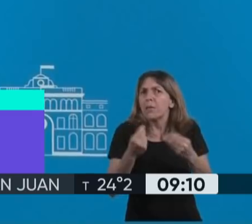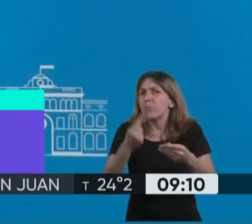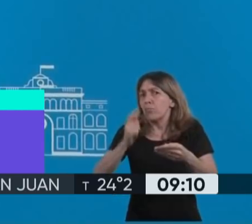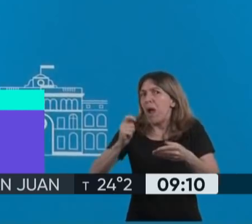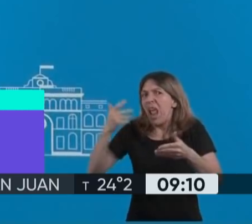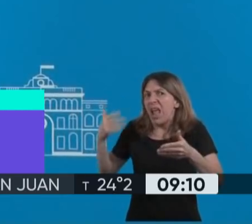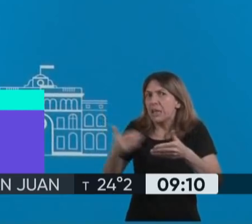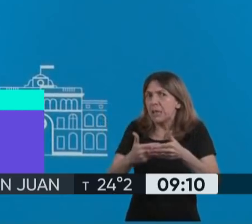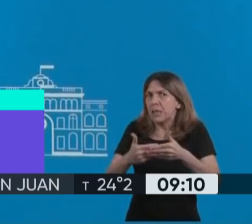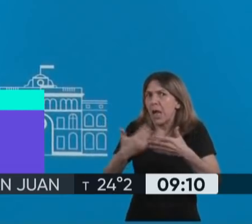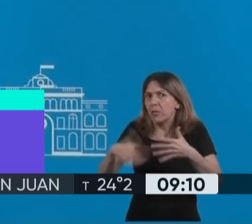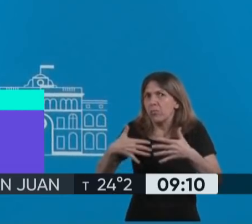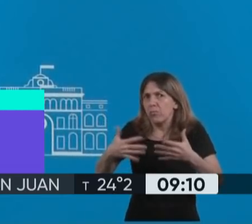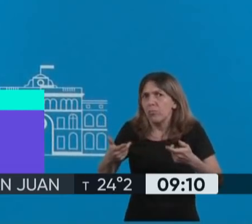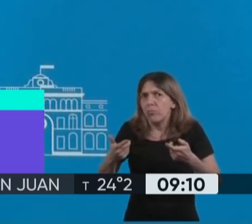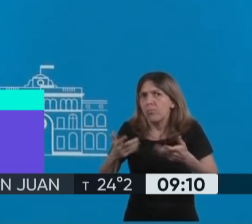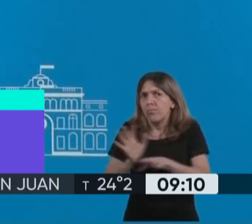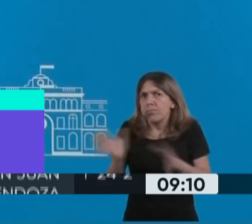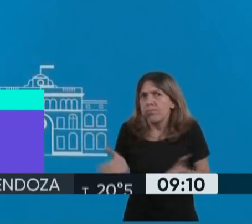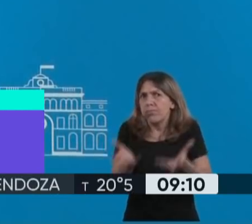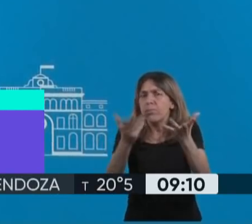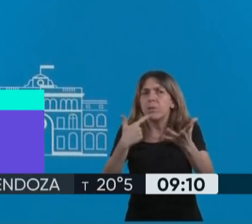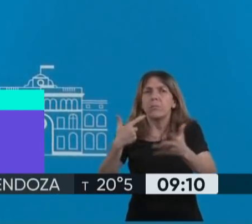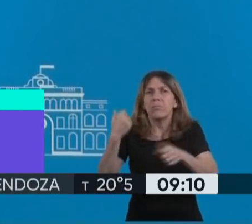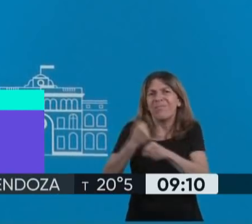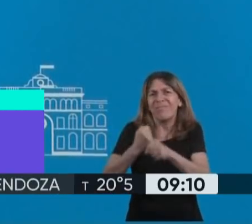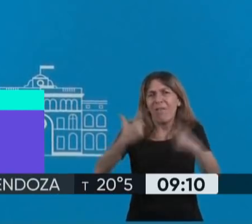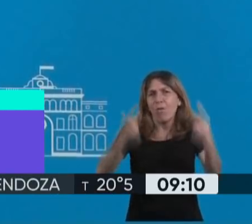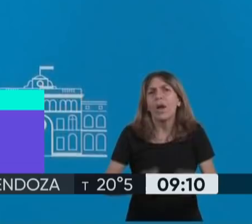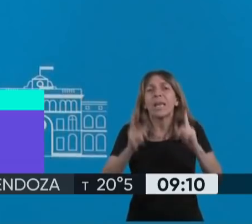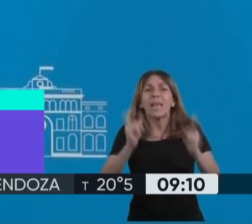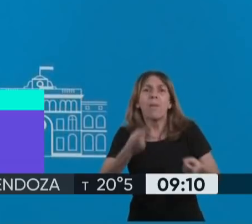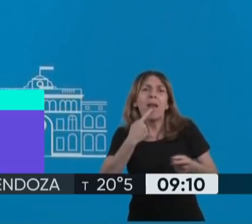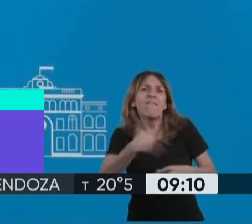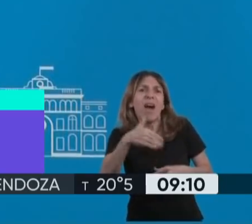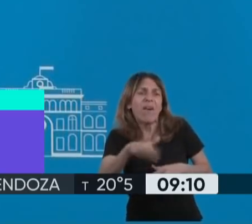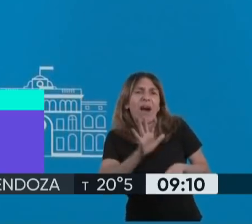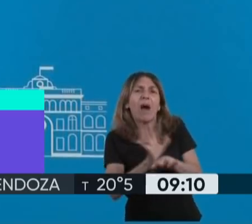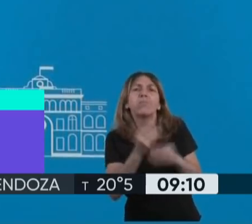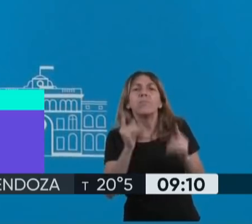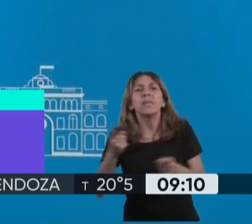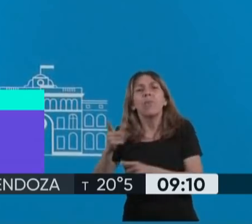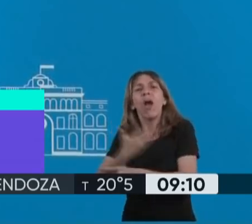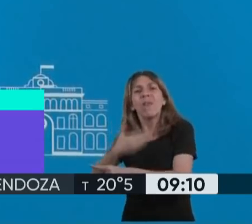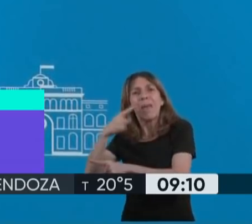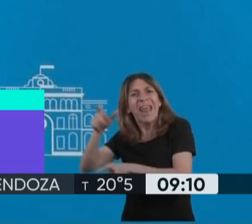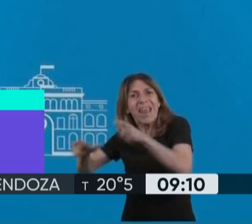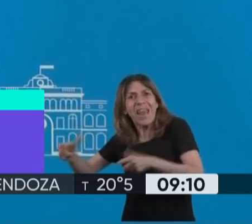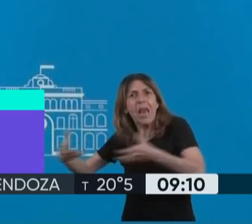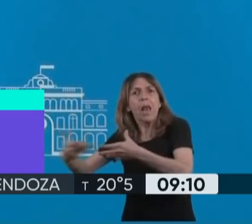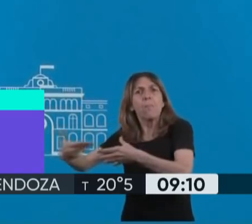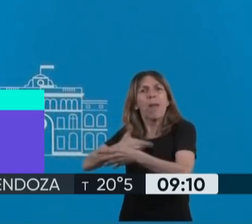últimos meses, o si vamos a tener que hacer y no vamos a hacer, o vamos, pero digo, lo que pide el Fondo Monetario es